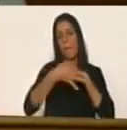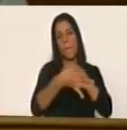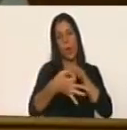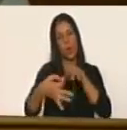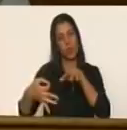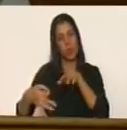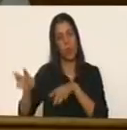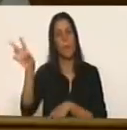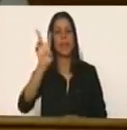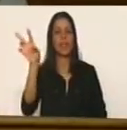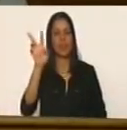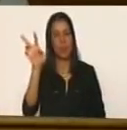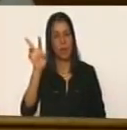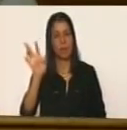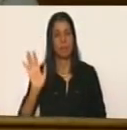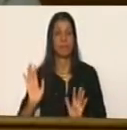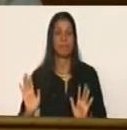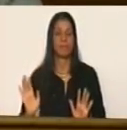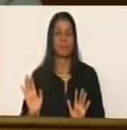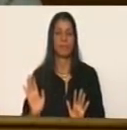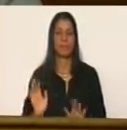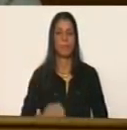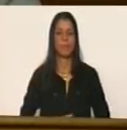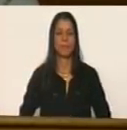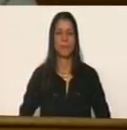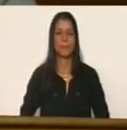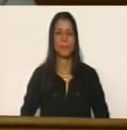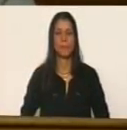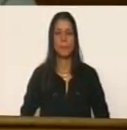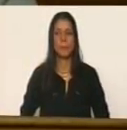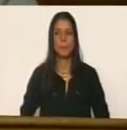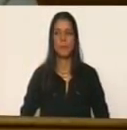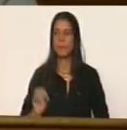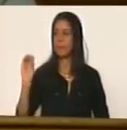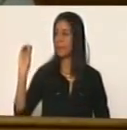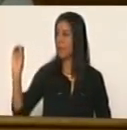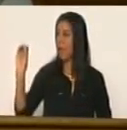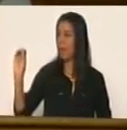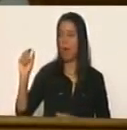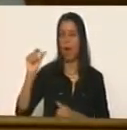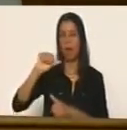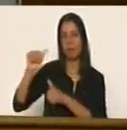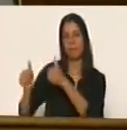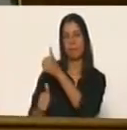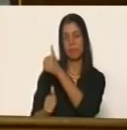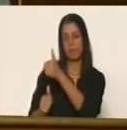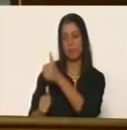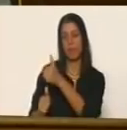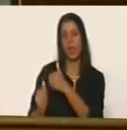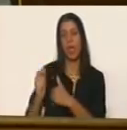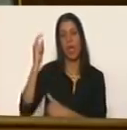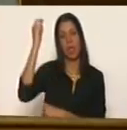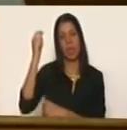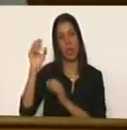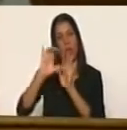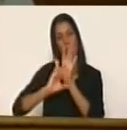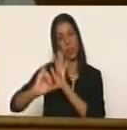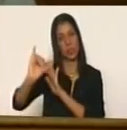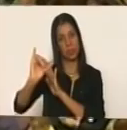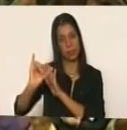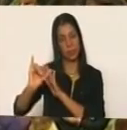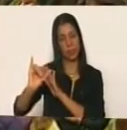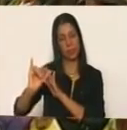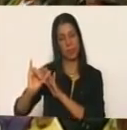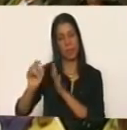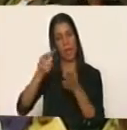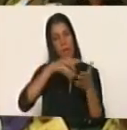de Venezuela. Bueno, yo voy a pedirle al primer vicepresidente de la Asamblea Constituyente que dé lectura al